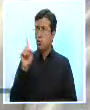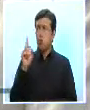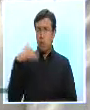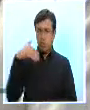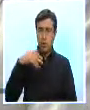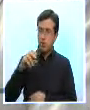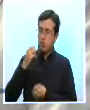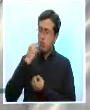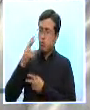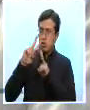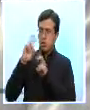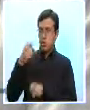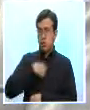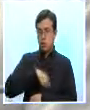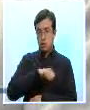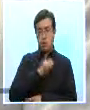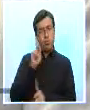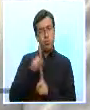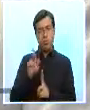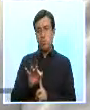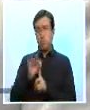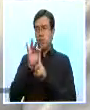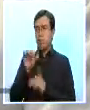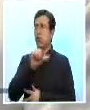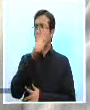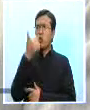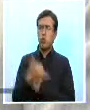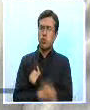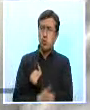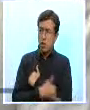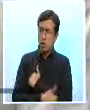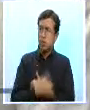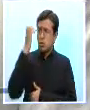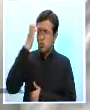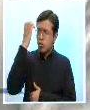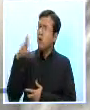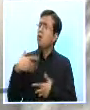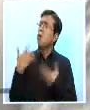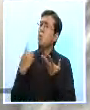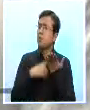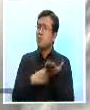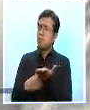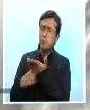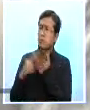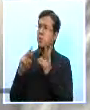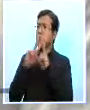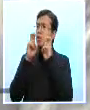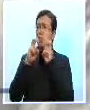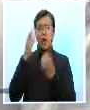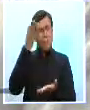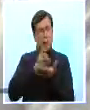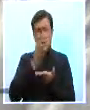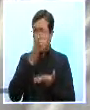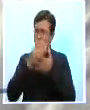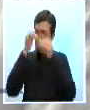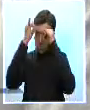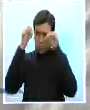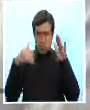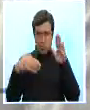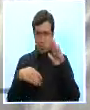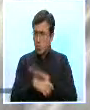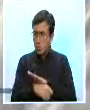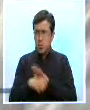el caso de España porque probablemente es emblemático pero en otras en otros países europeos Cómo se está desarrollando este debate este debate para erradicar la práctica